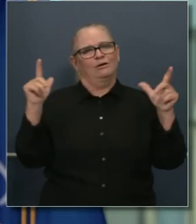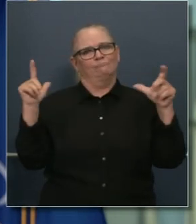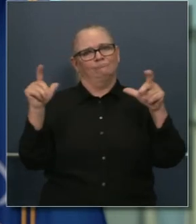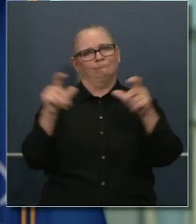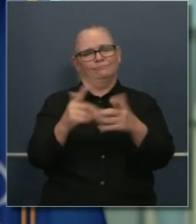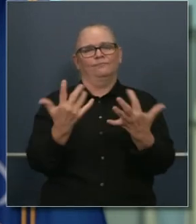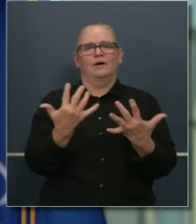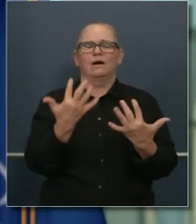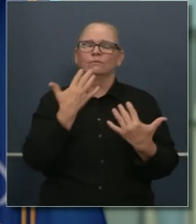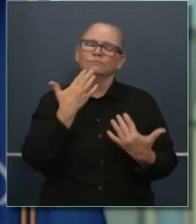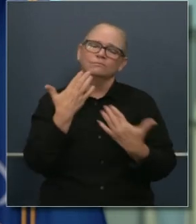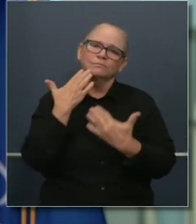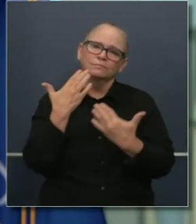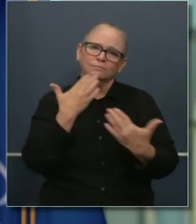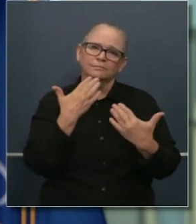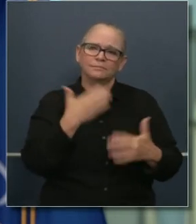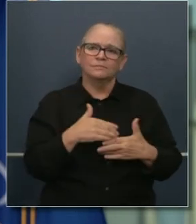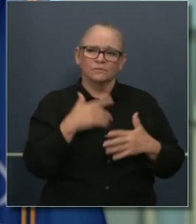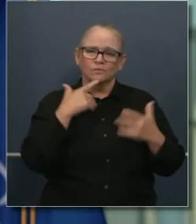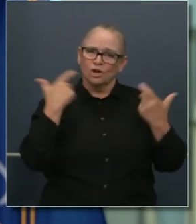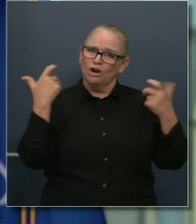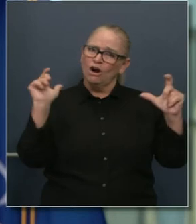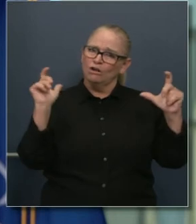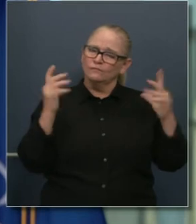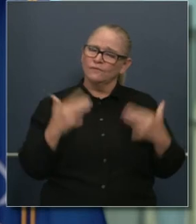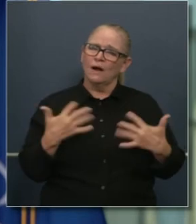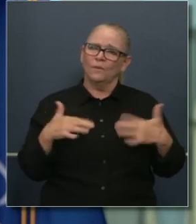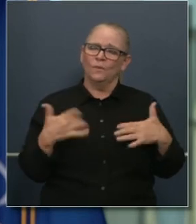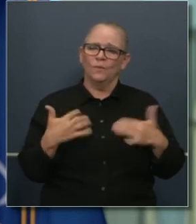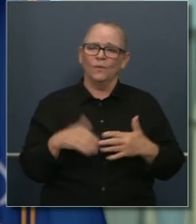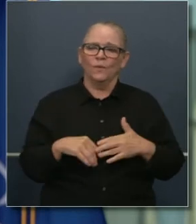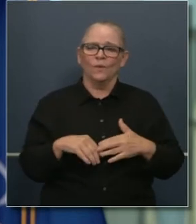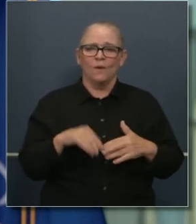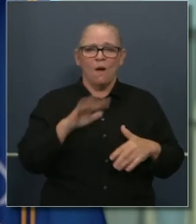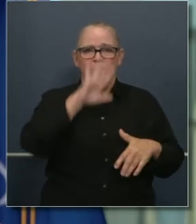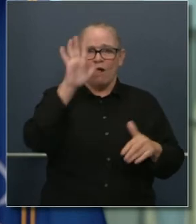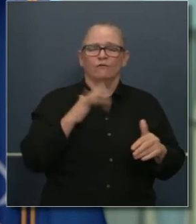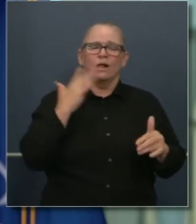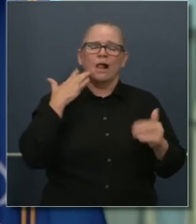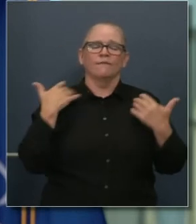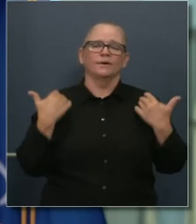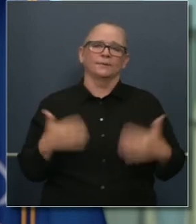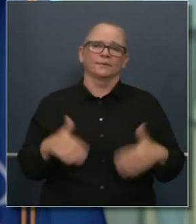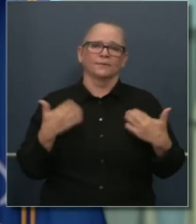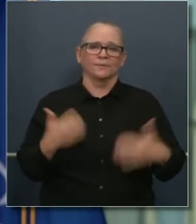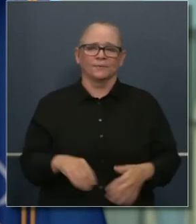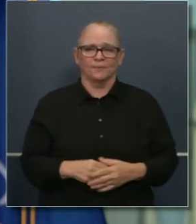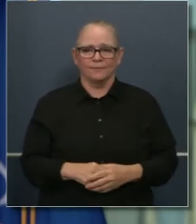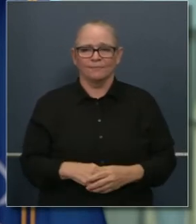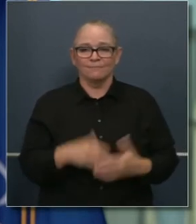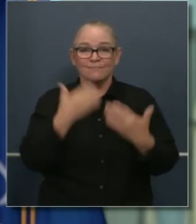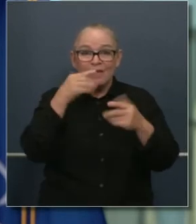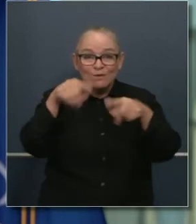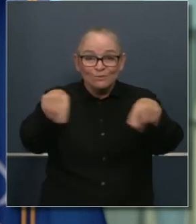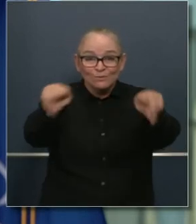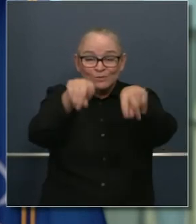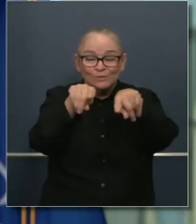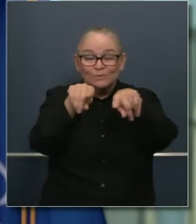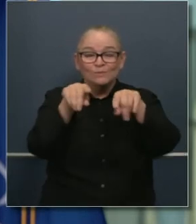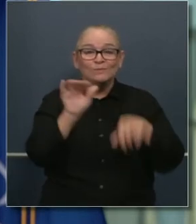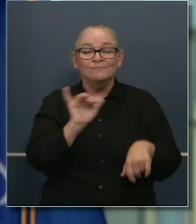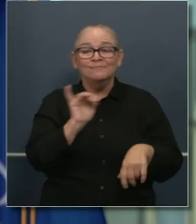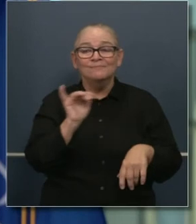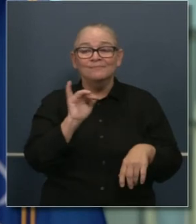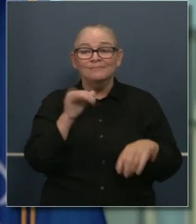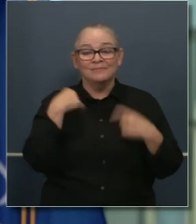en la bien el crecimiento perdón de estos incendios y cada uno de ustedes por el buen trabajo que han hecho en los